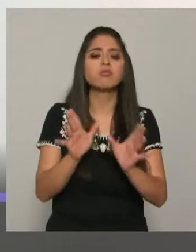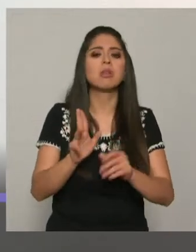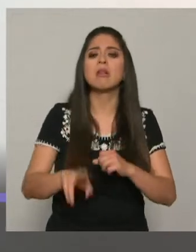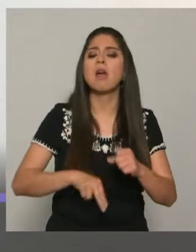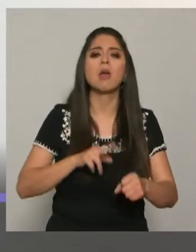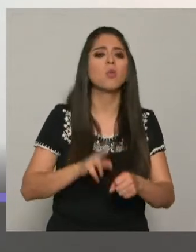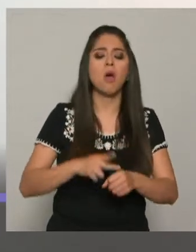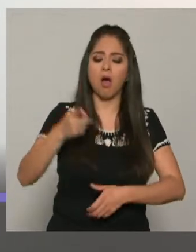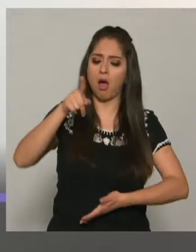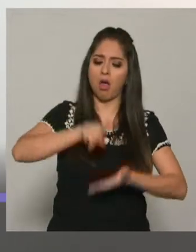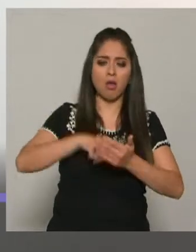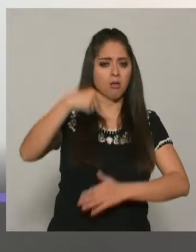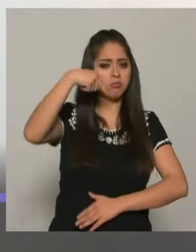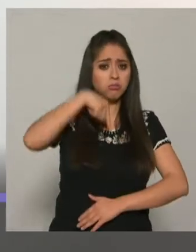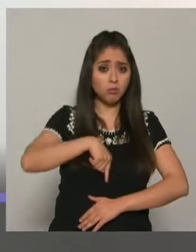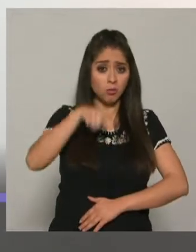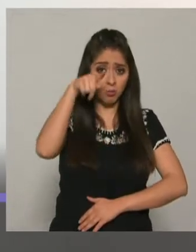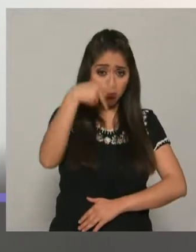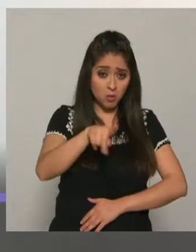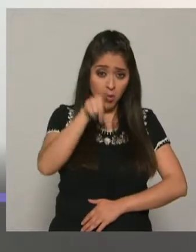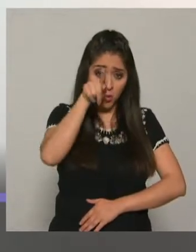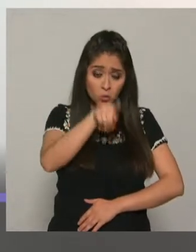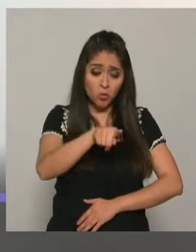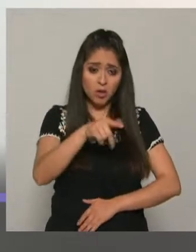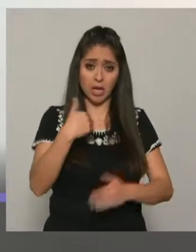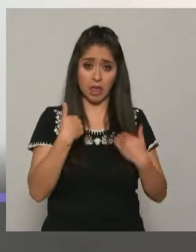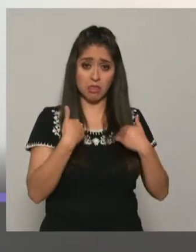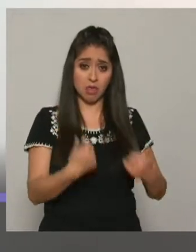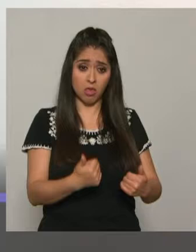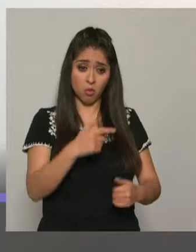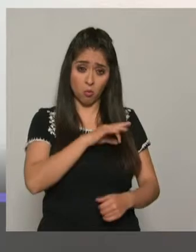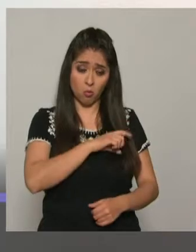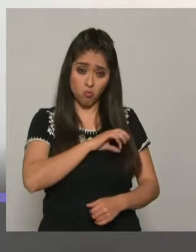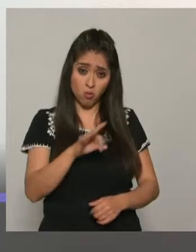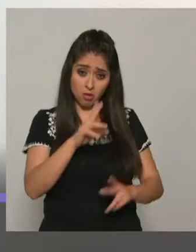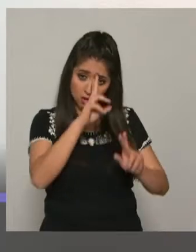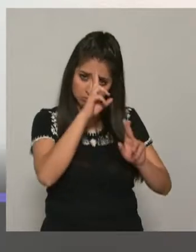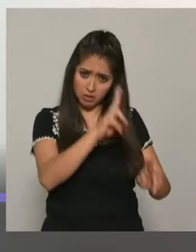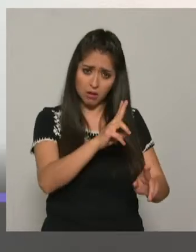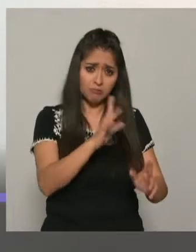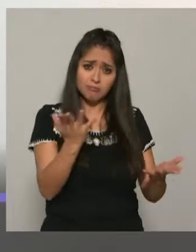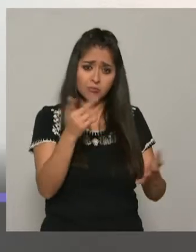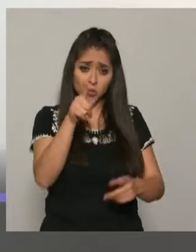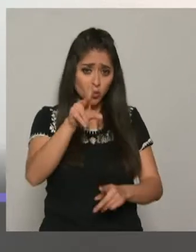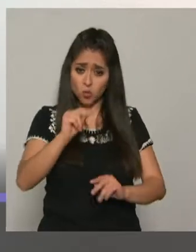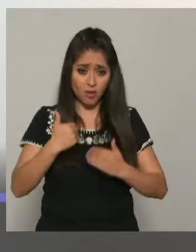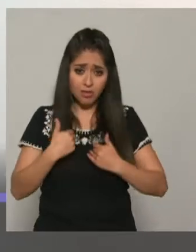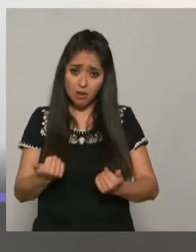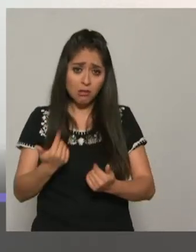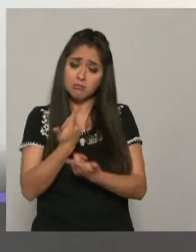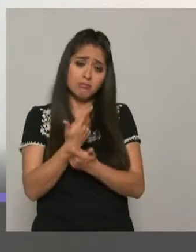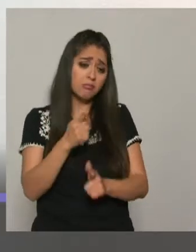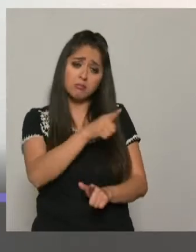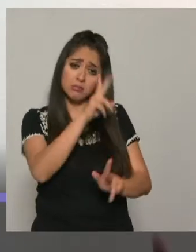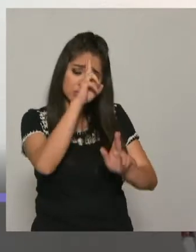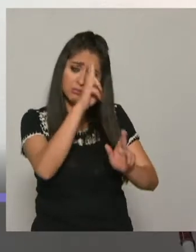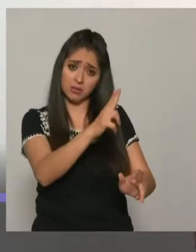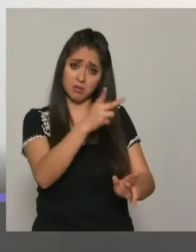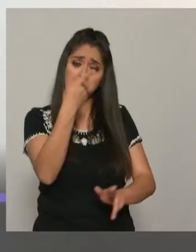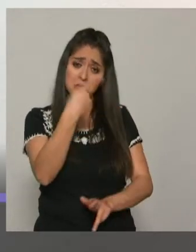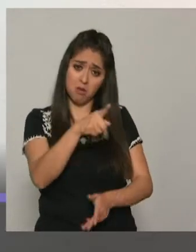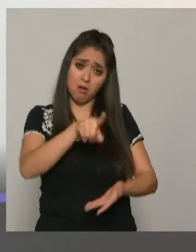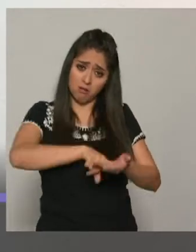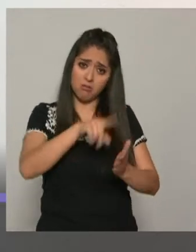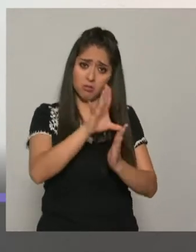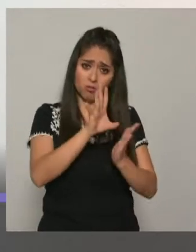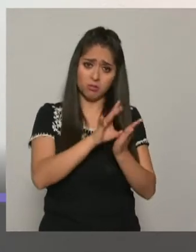entender, pero no se necesita entender para respetar. Entonces, la Constitución Federal y la Constitución de la Ciudad de México